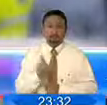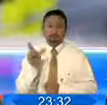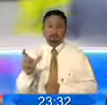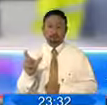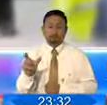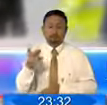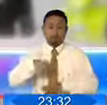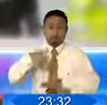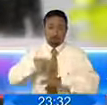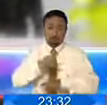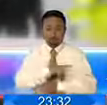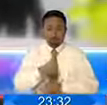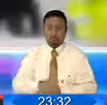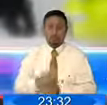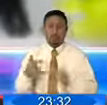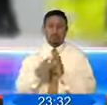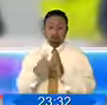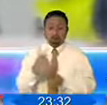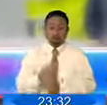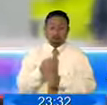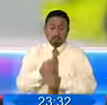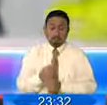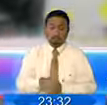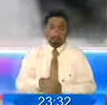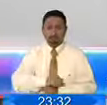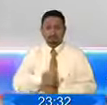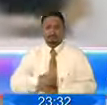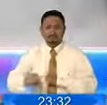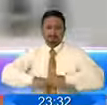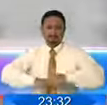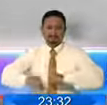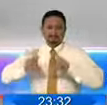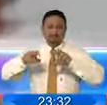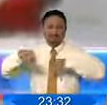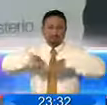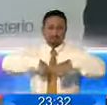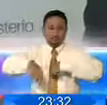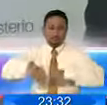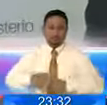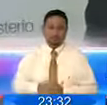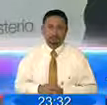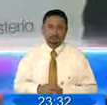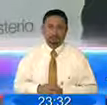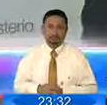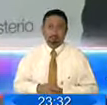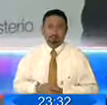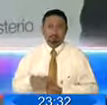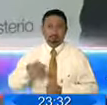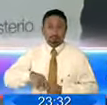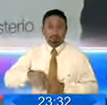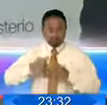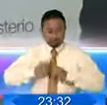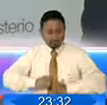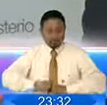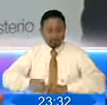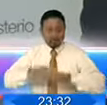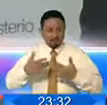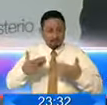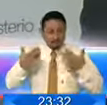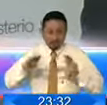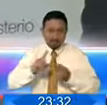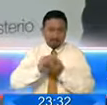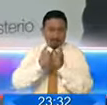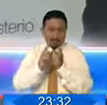licencias profesionales, recuperación de puntos y otros trámites en materia de tránsito. Continuaremos realizando los cambios